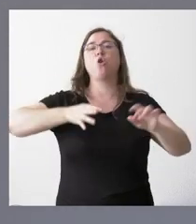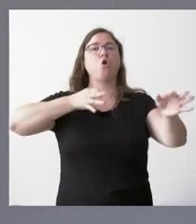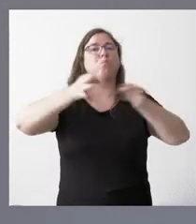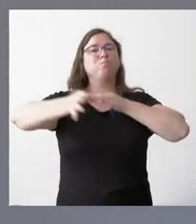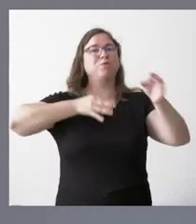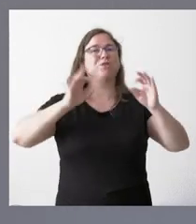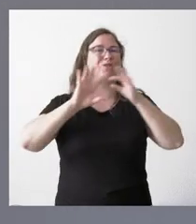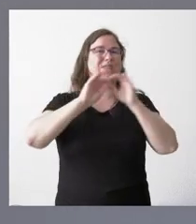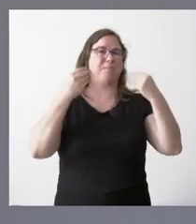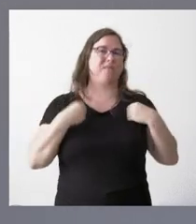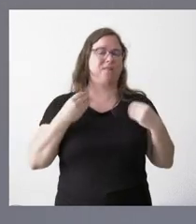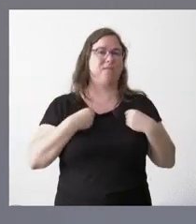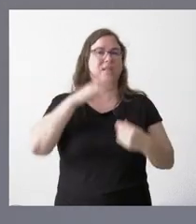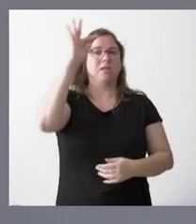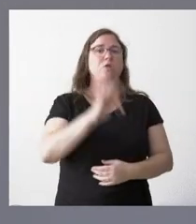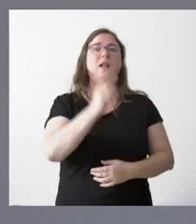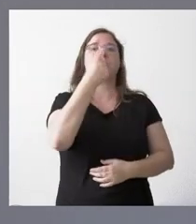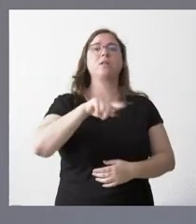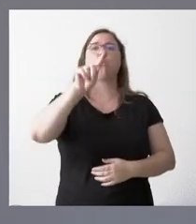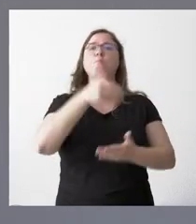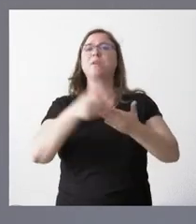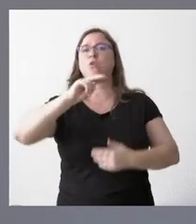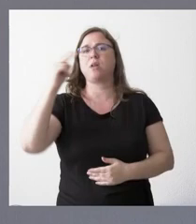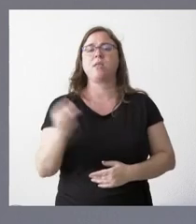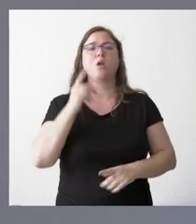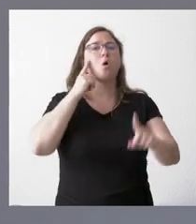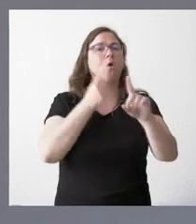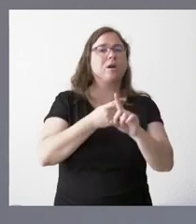materia de vivienda con un importe de 101 millones de euros para la programación